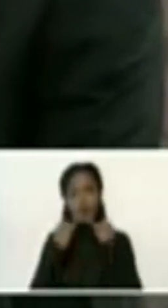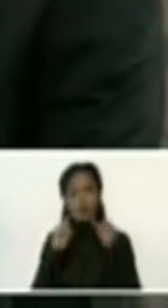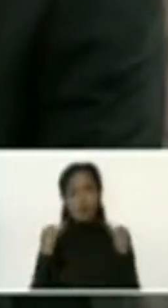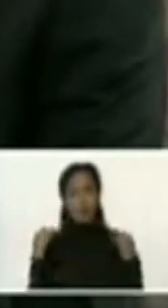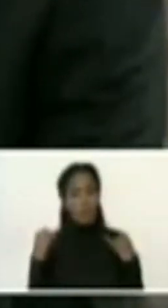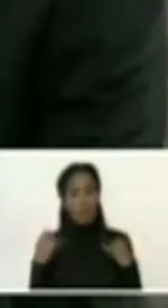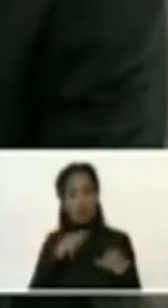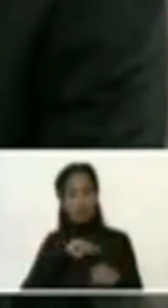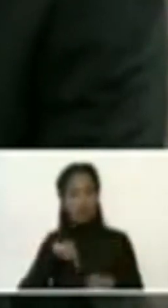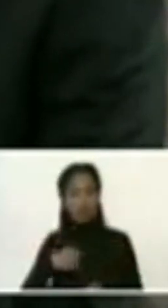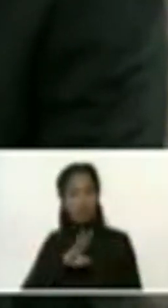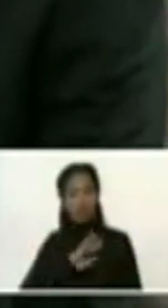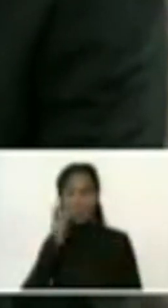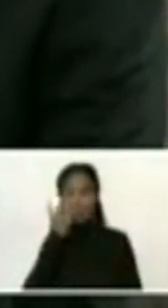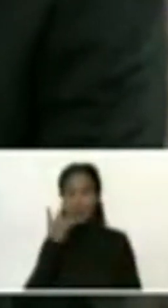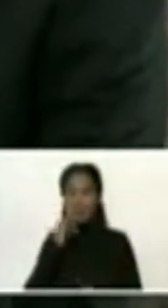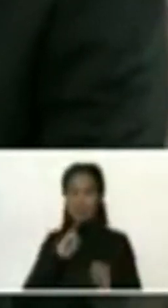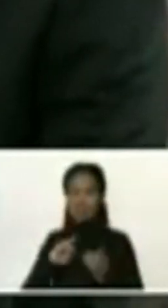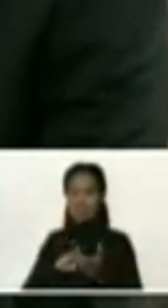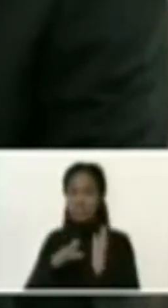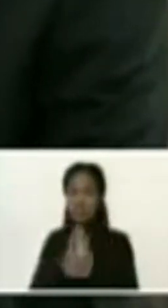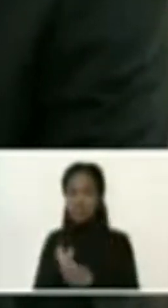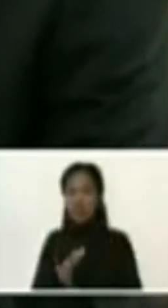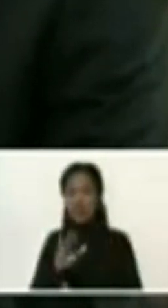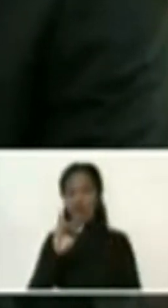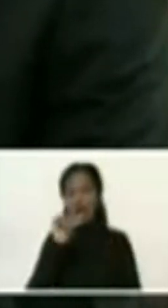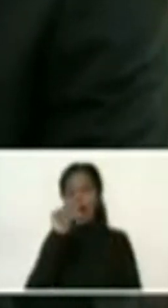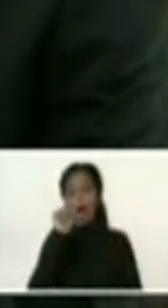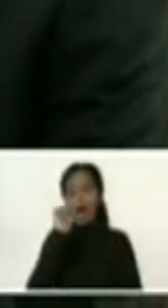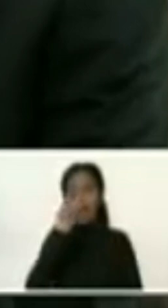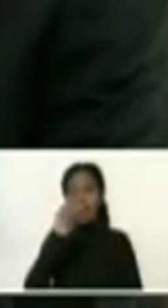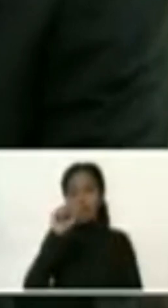Sankara. Pues ay bobo por Thomas Sankara.